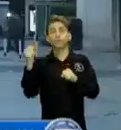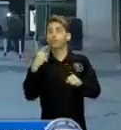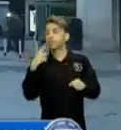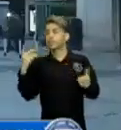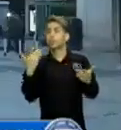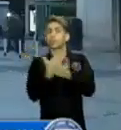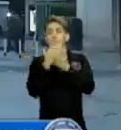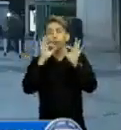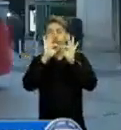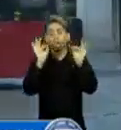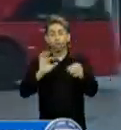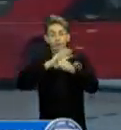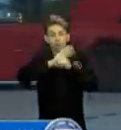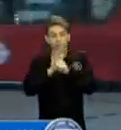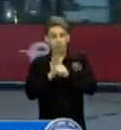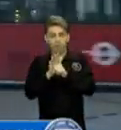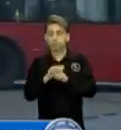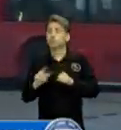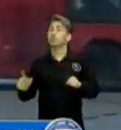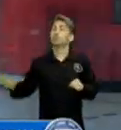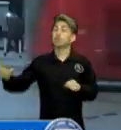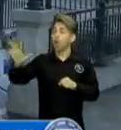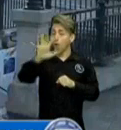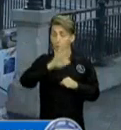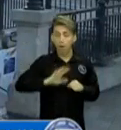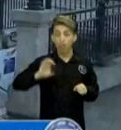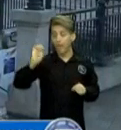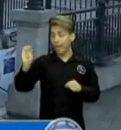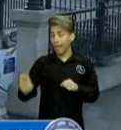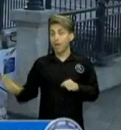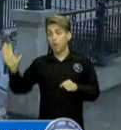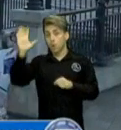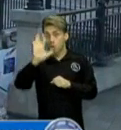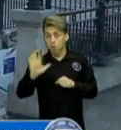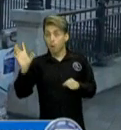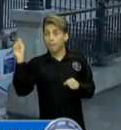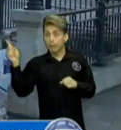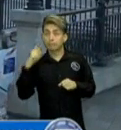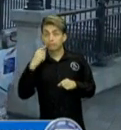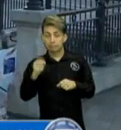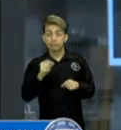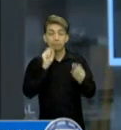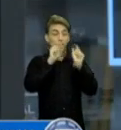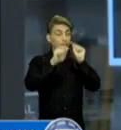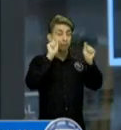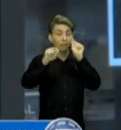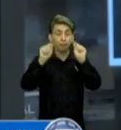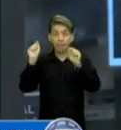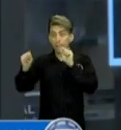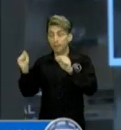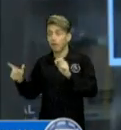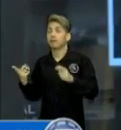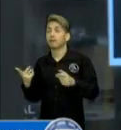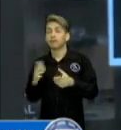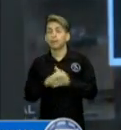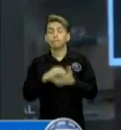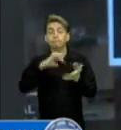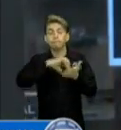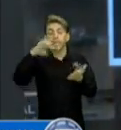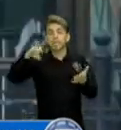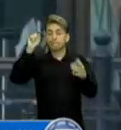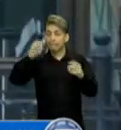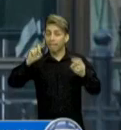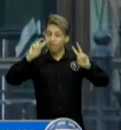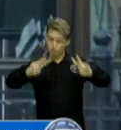Unido. En toda Europa, donde la transmisión es intensa y generalizada, los países deben redoblar sus